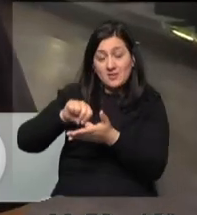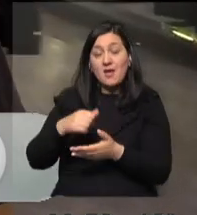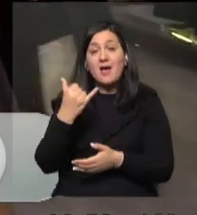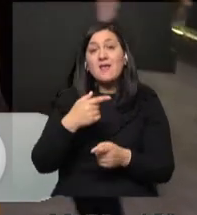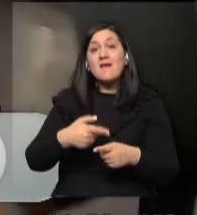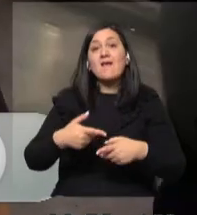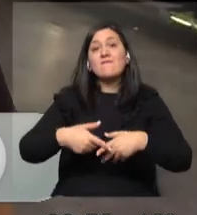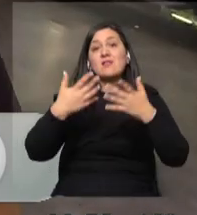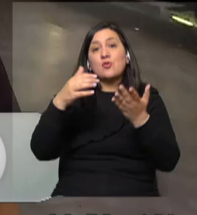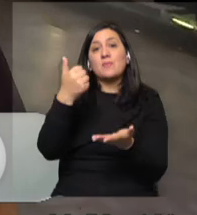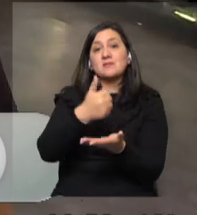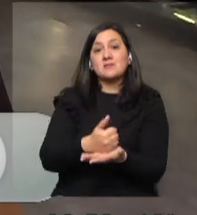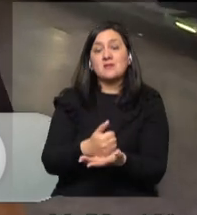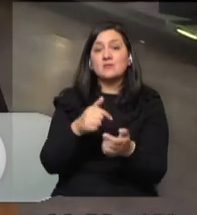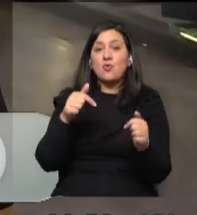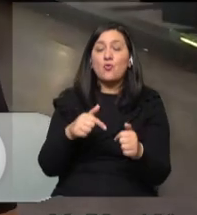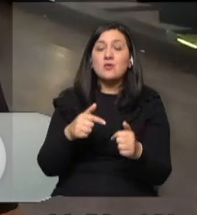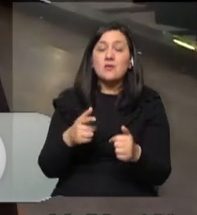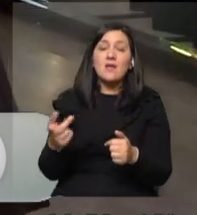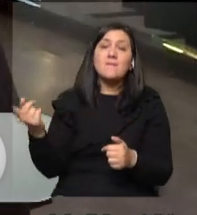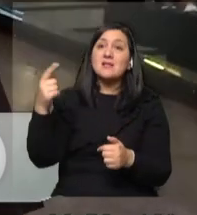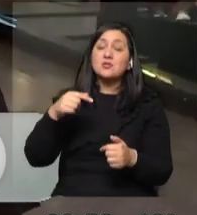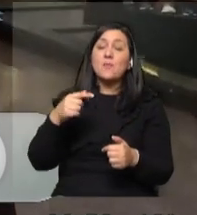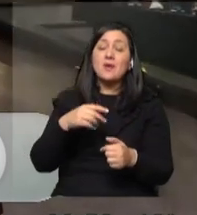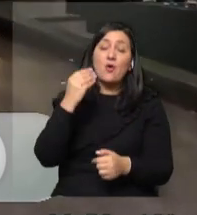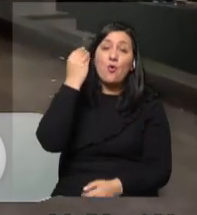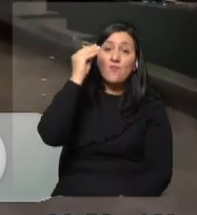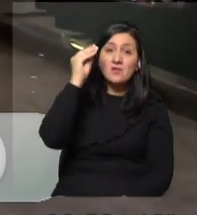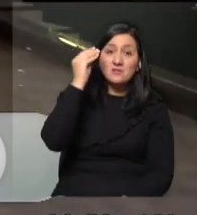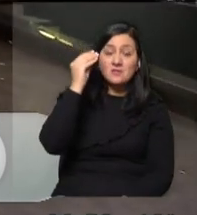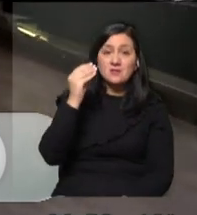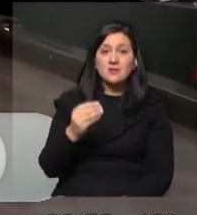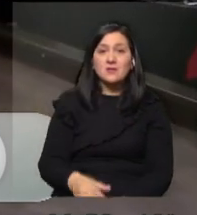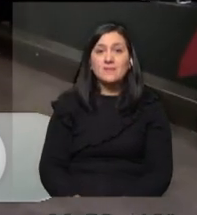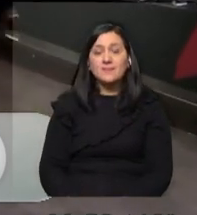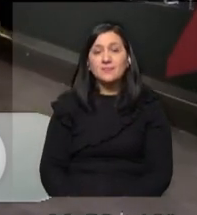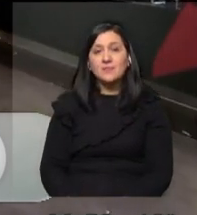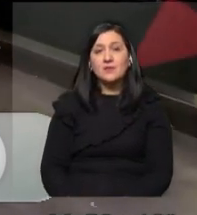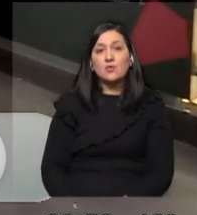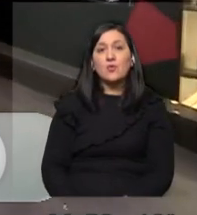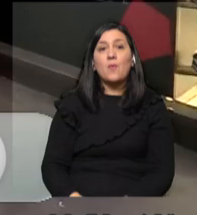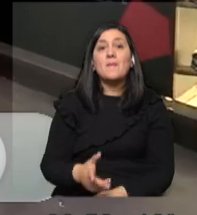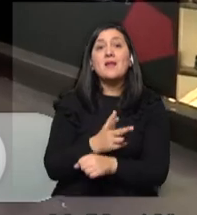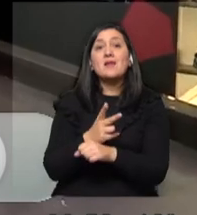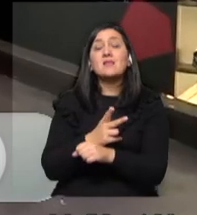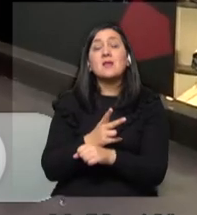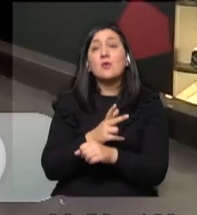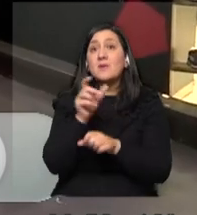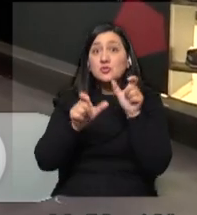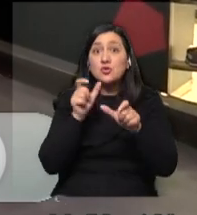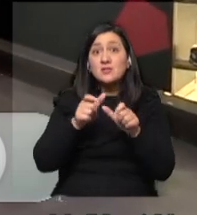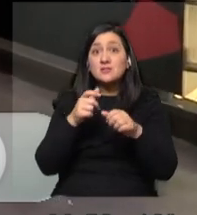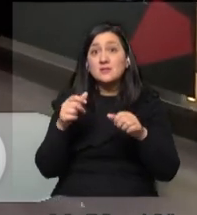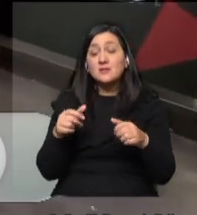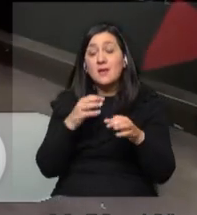hoy lo que vamos a tener es un evento de inspiración para jóvenes con speakers, panelistas que van a estar compartiendo su experiencia. Vamos a hablar